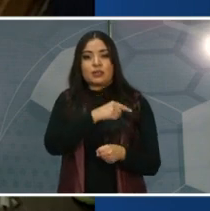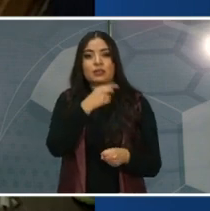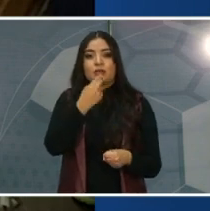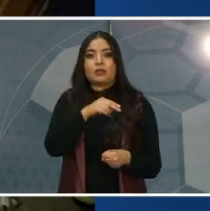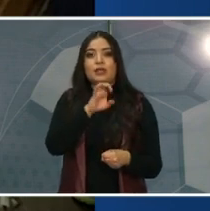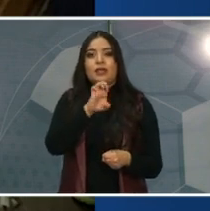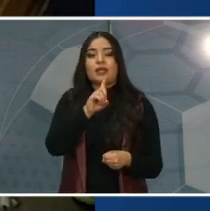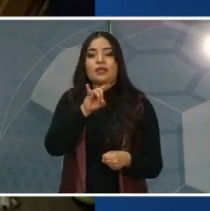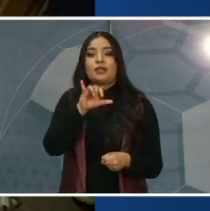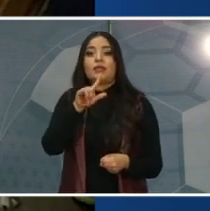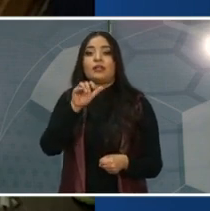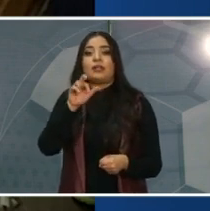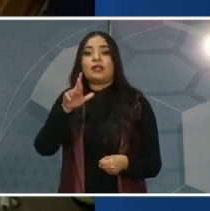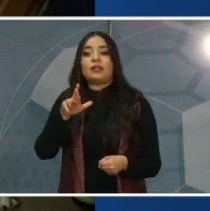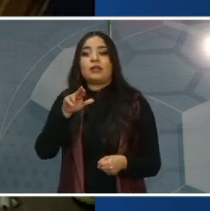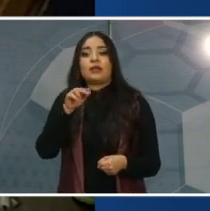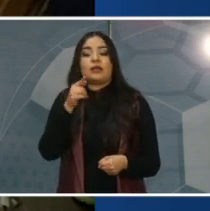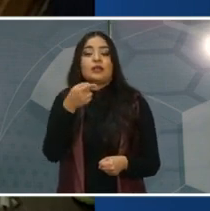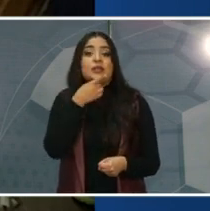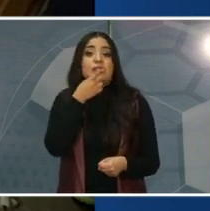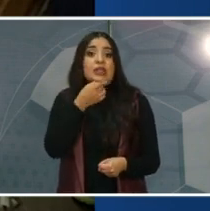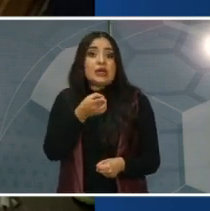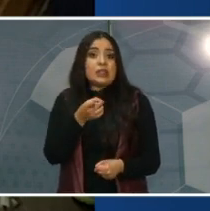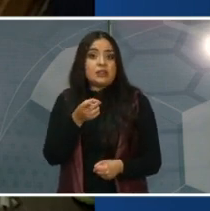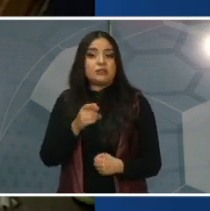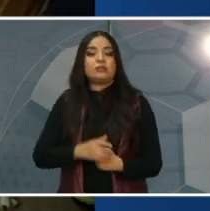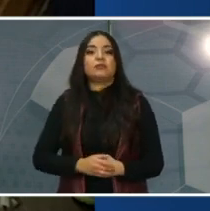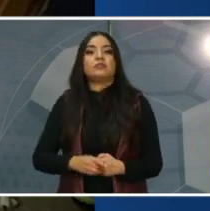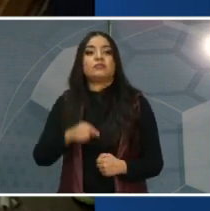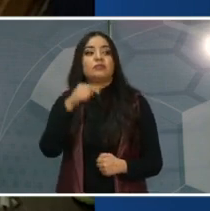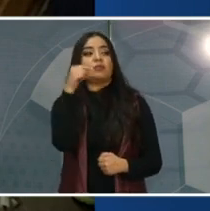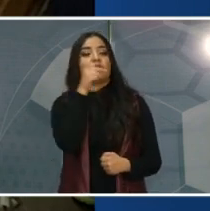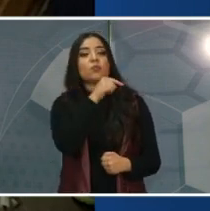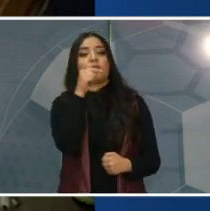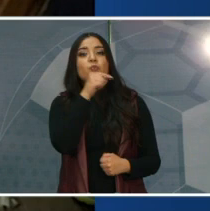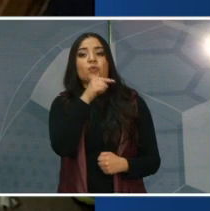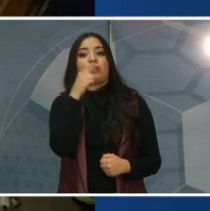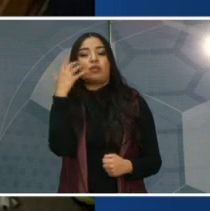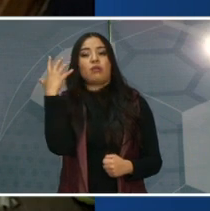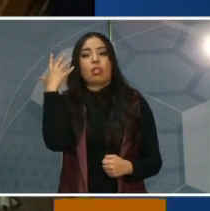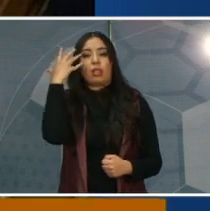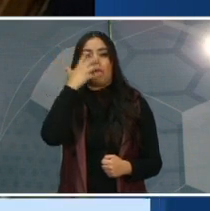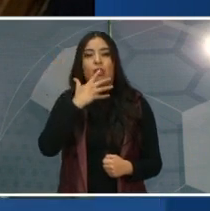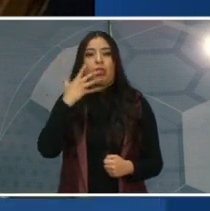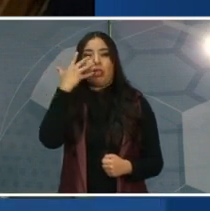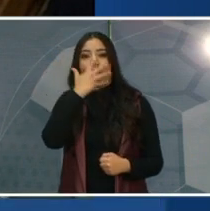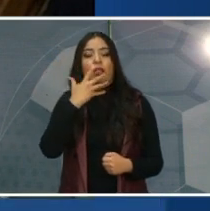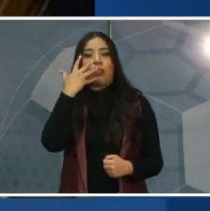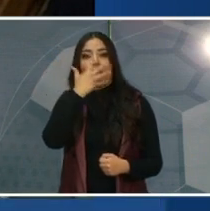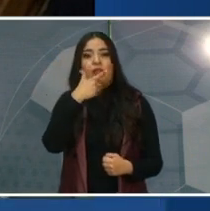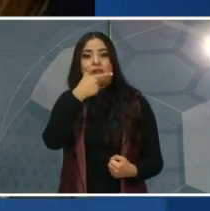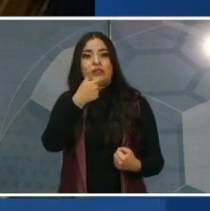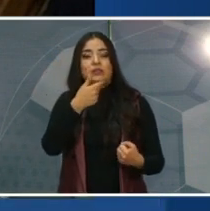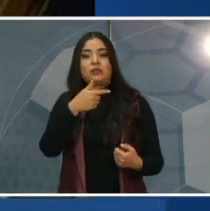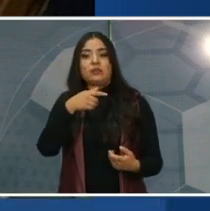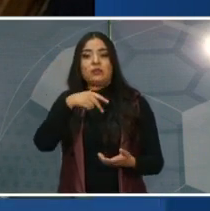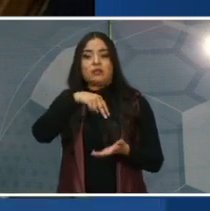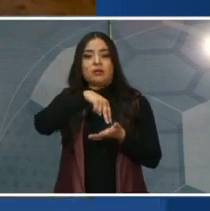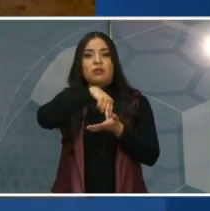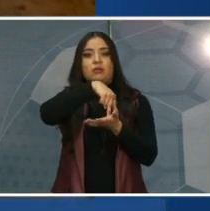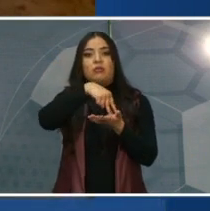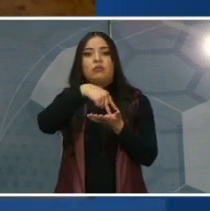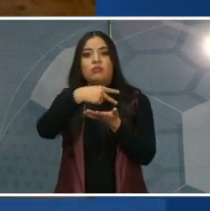fue supuestamente al encontrarse en estado de ebriedad y perdió el conocimiento y bueno pues esta